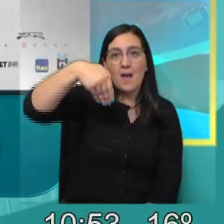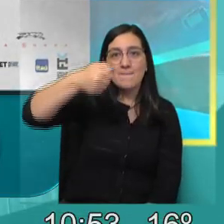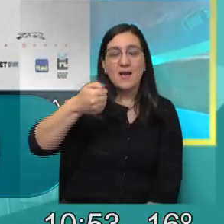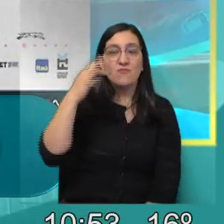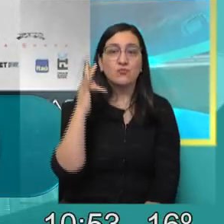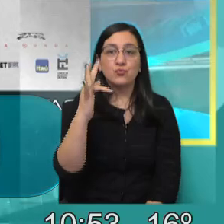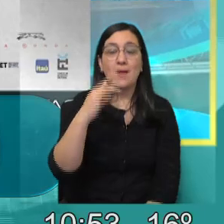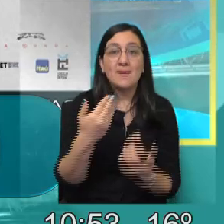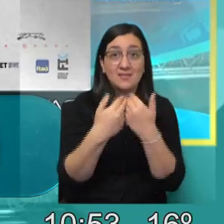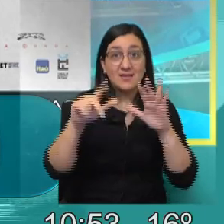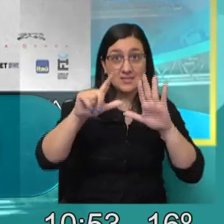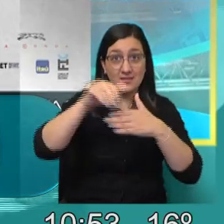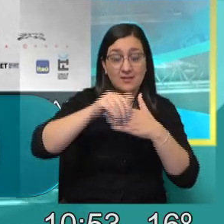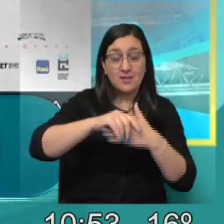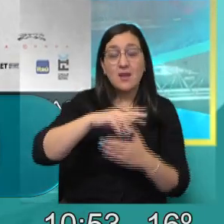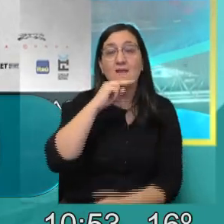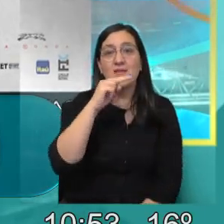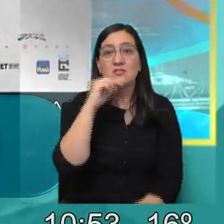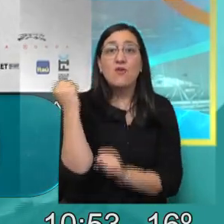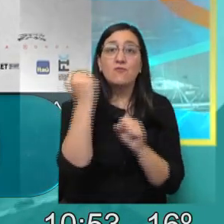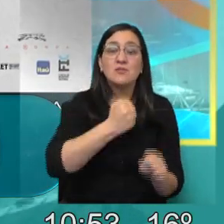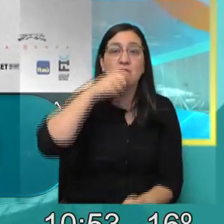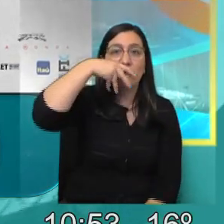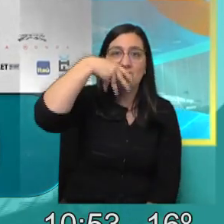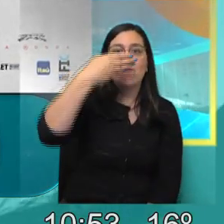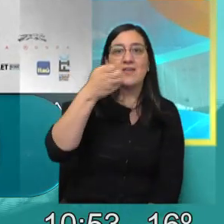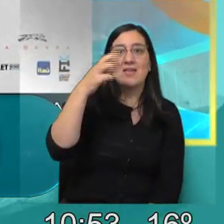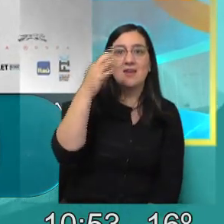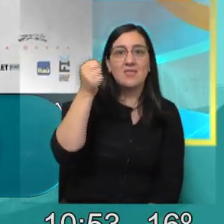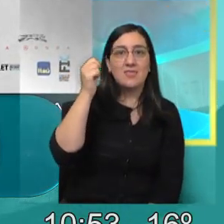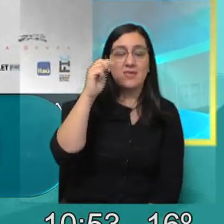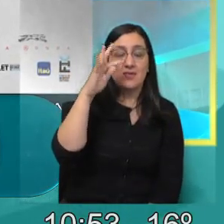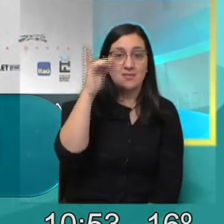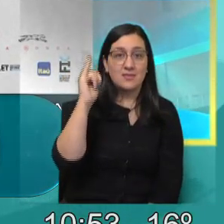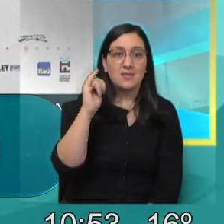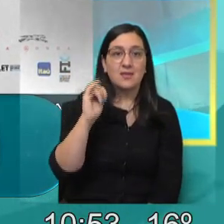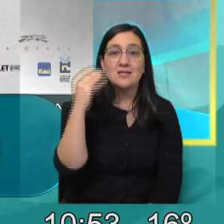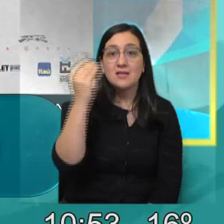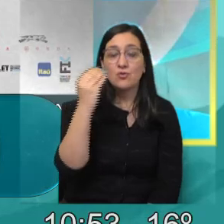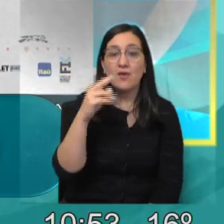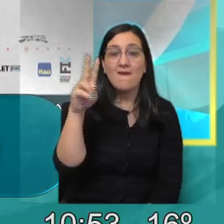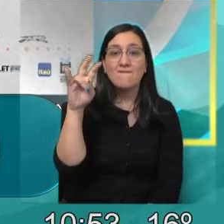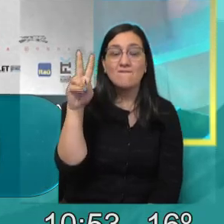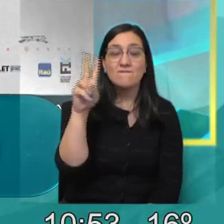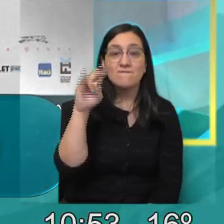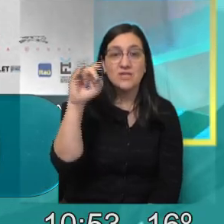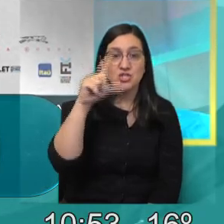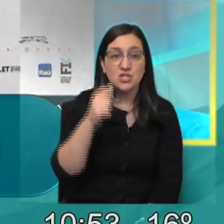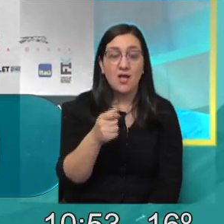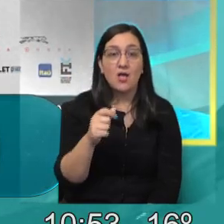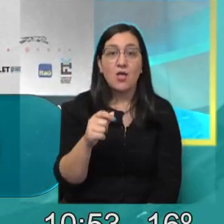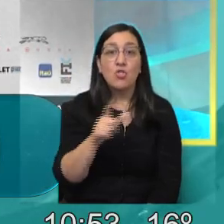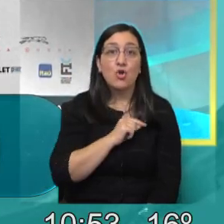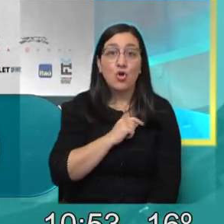horas. El viernes en la Fundación Benedetti. El sábado en el Parque de Villa Dolores, de 16 a 19 en la